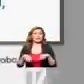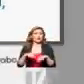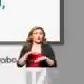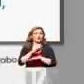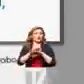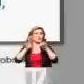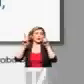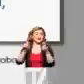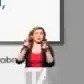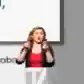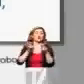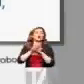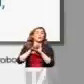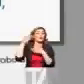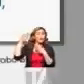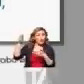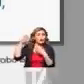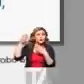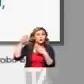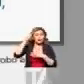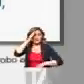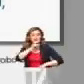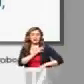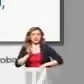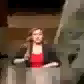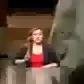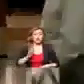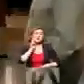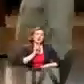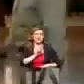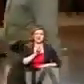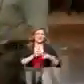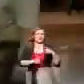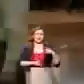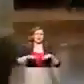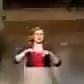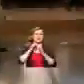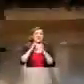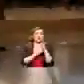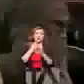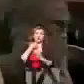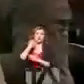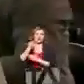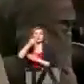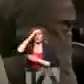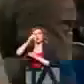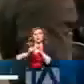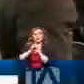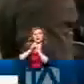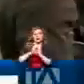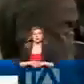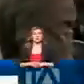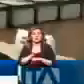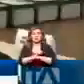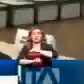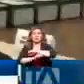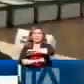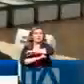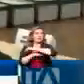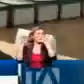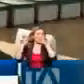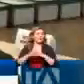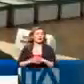en cuestiones o asuntos de carácter político, militar, religioso o racial. También han rechazado los pedidos por no estar correctamente argumentados. Y si